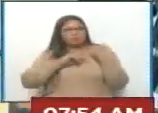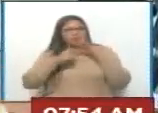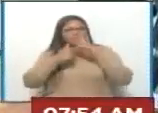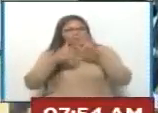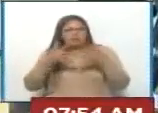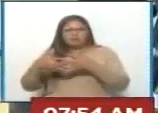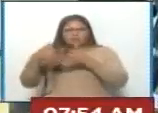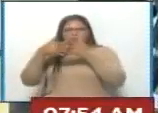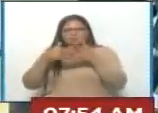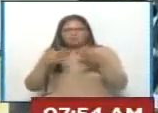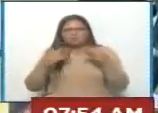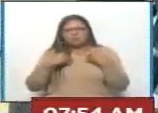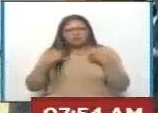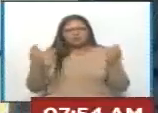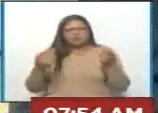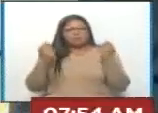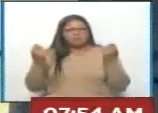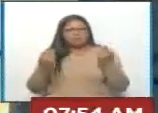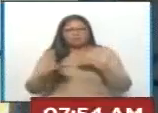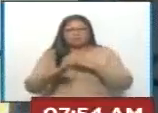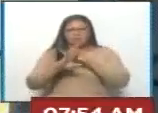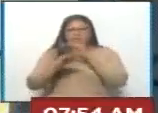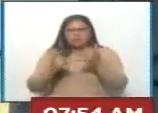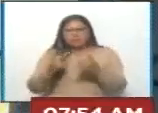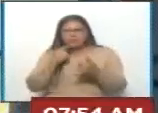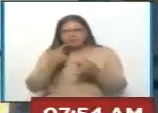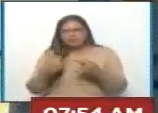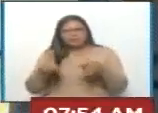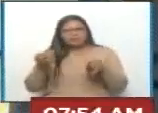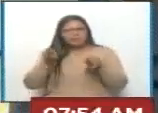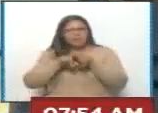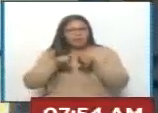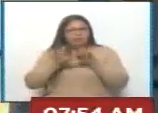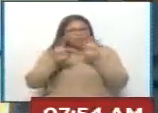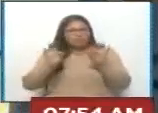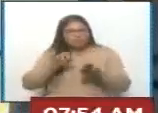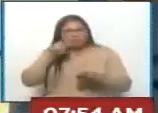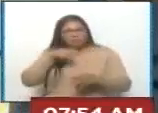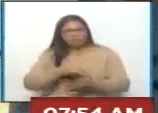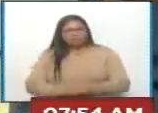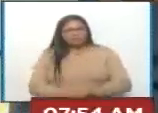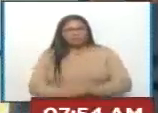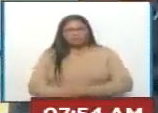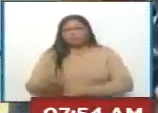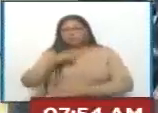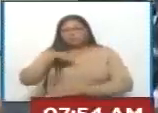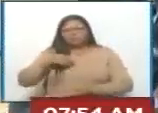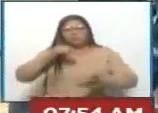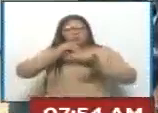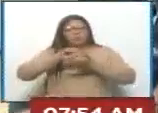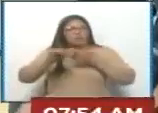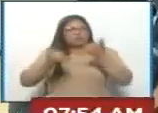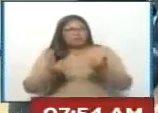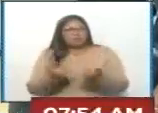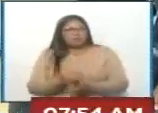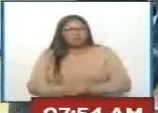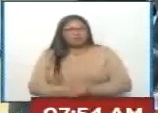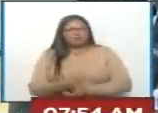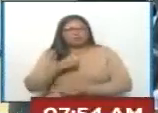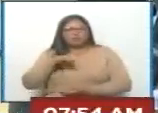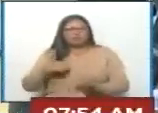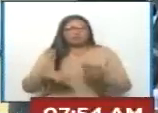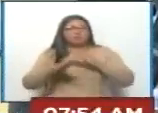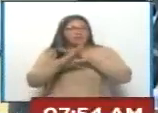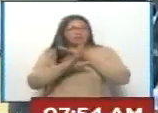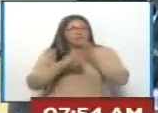Unidos, los promotores de las sanciones, que ellos mismos lo dicen de la manera más descarada. Nosotros aplicamos estas sanciones